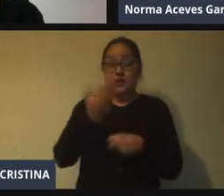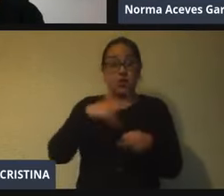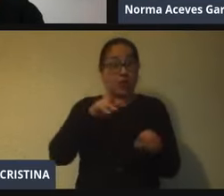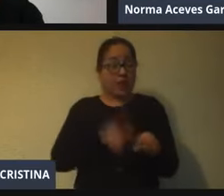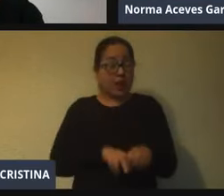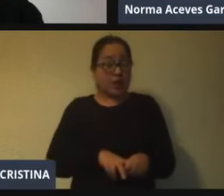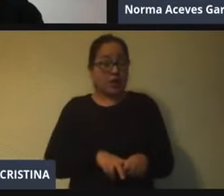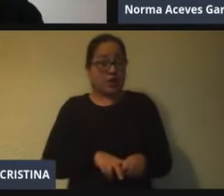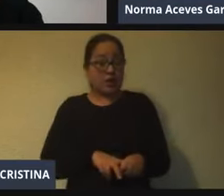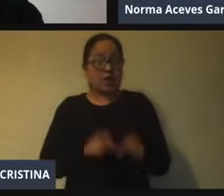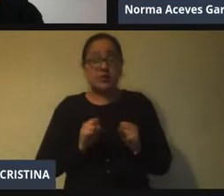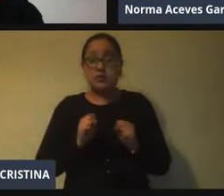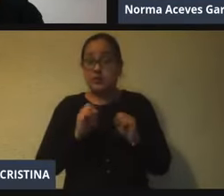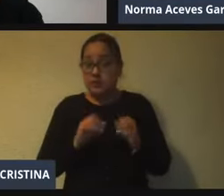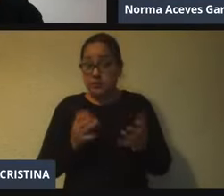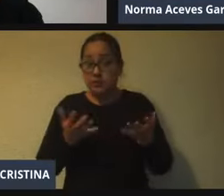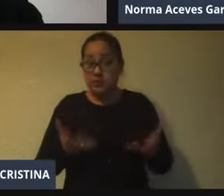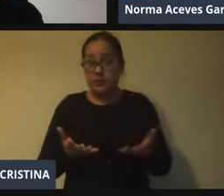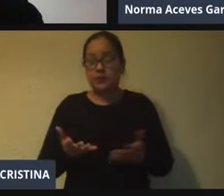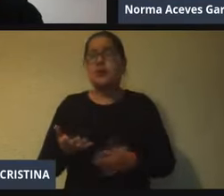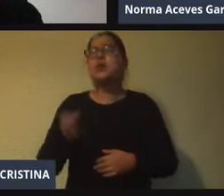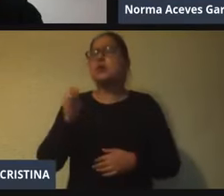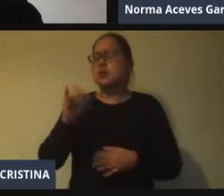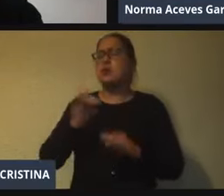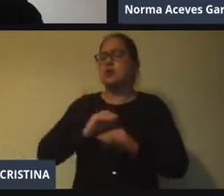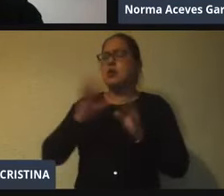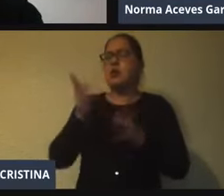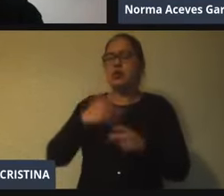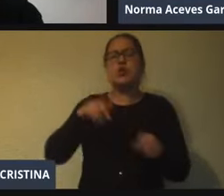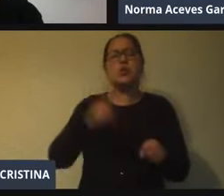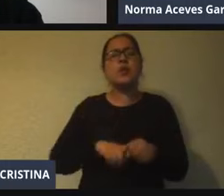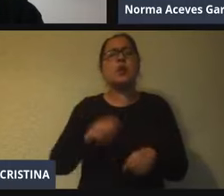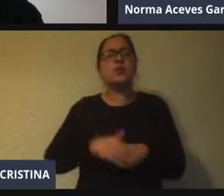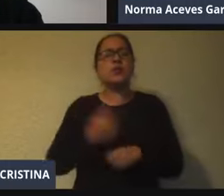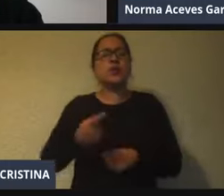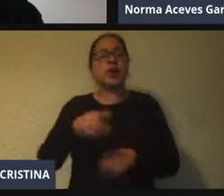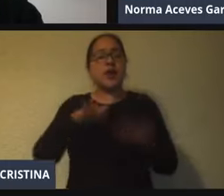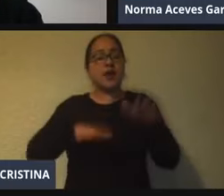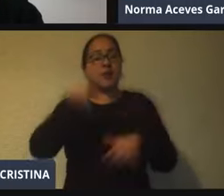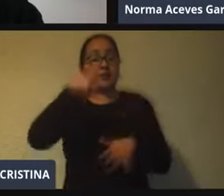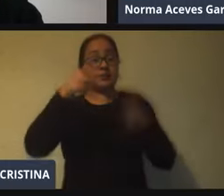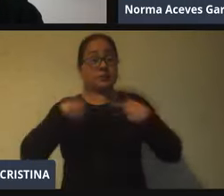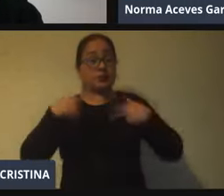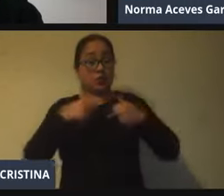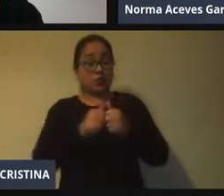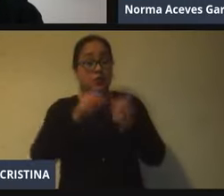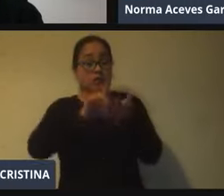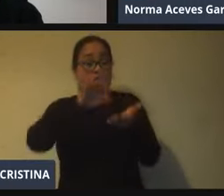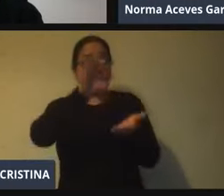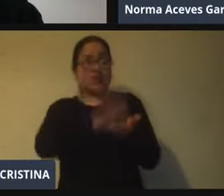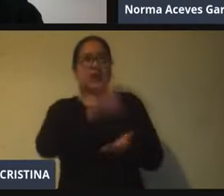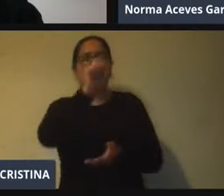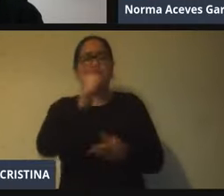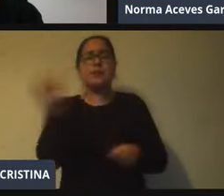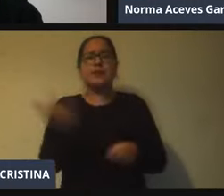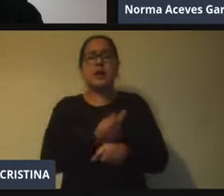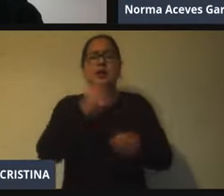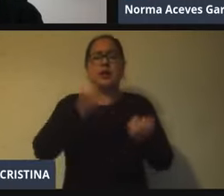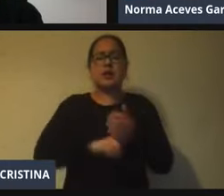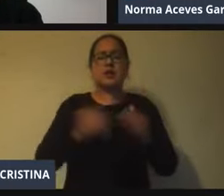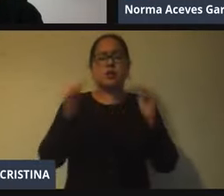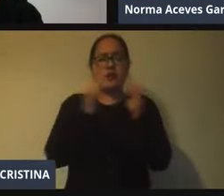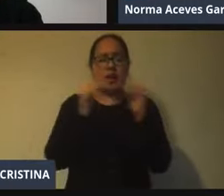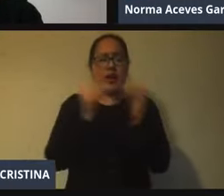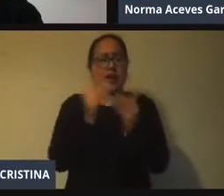veces pensamos que en las personas con discapacidad no nos damos cuenta cuando cambia la dinámica del hogar. Creemos que, de